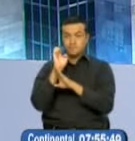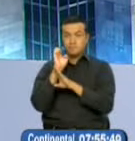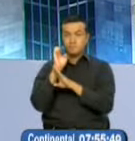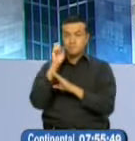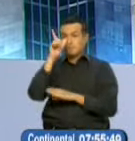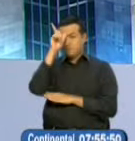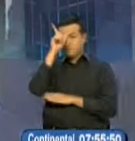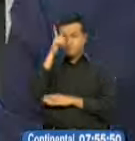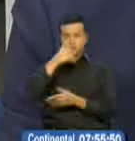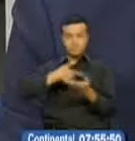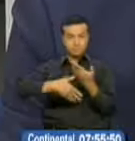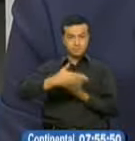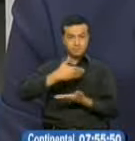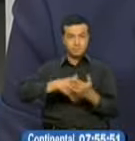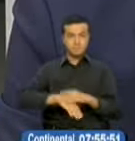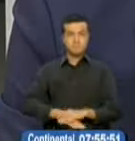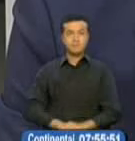Alemana.